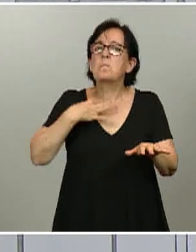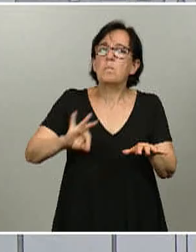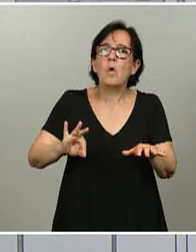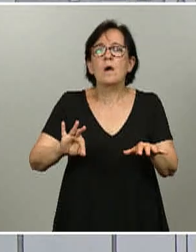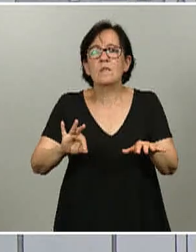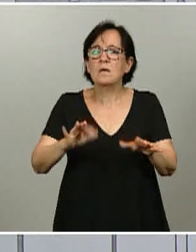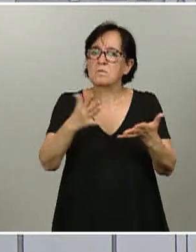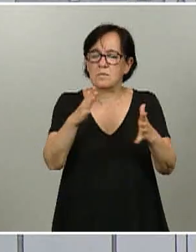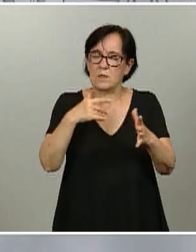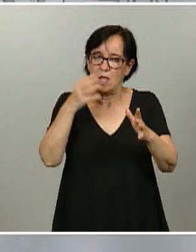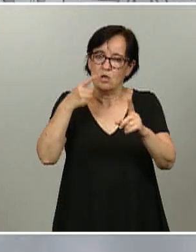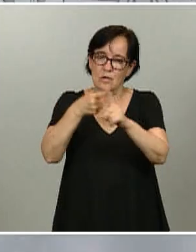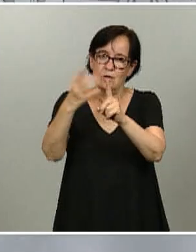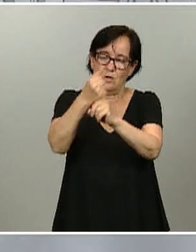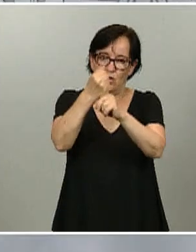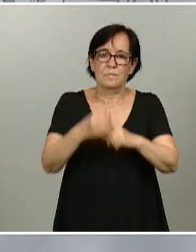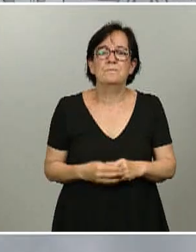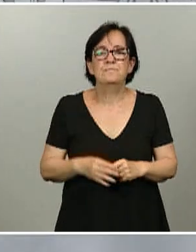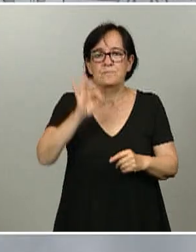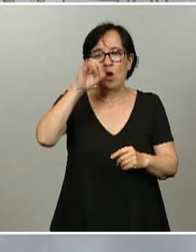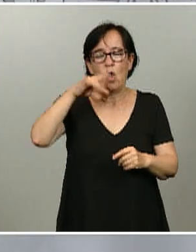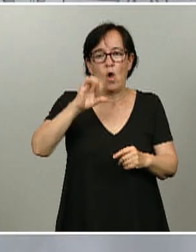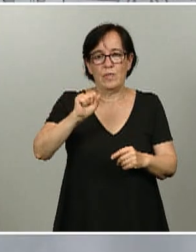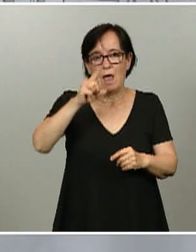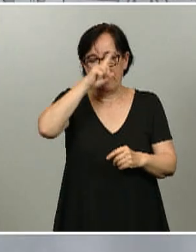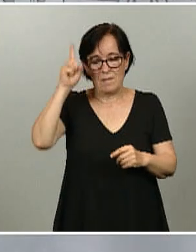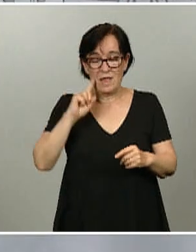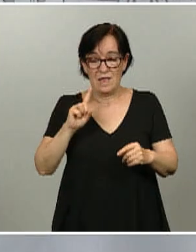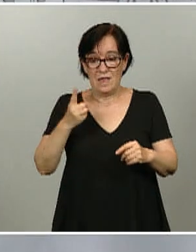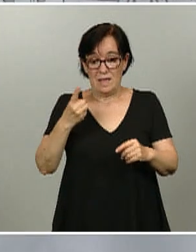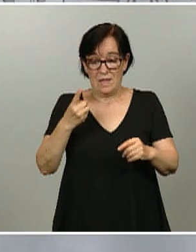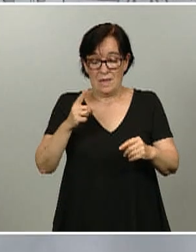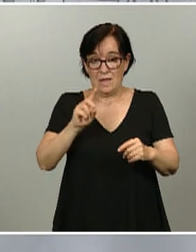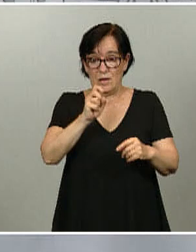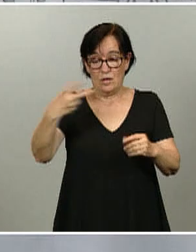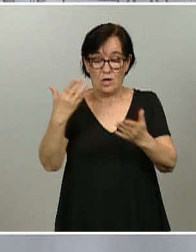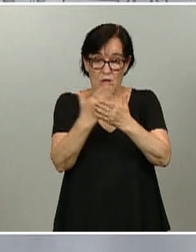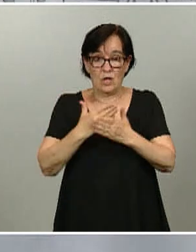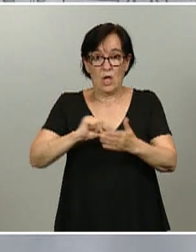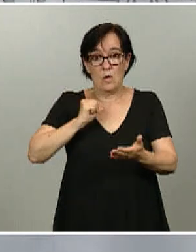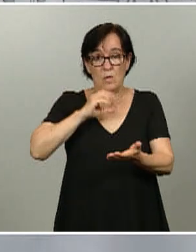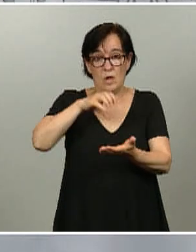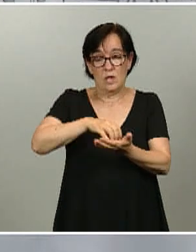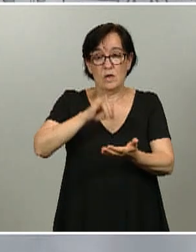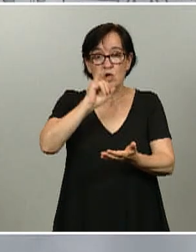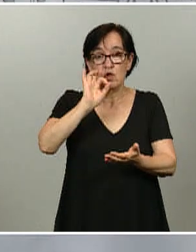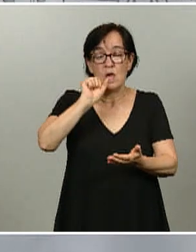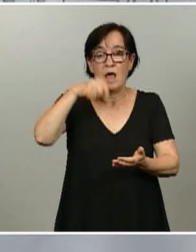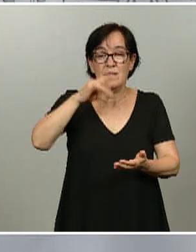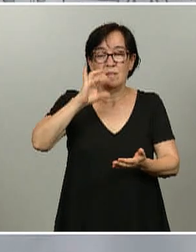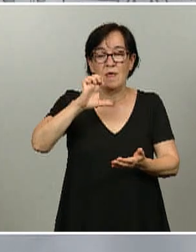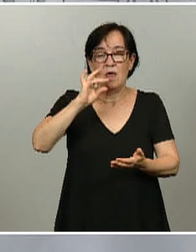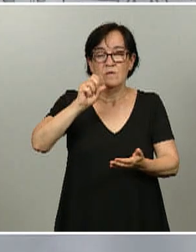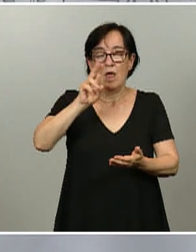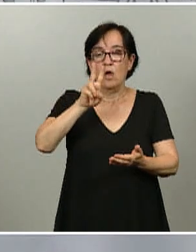objetivo. Onda Madrid dice que, según los primeros resultados de un estudio del Hospital Sant Joan de Déu, el índice de transmisión del coronavirus